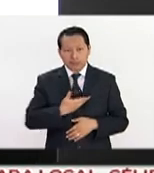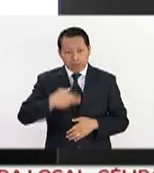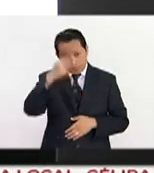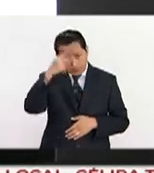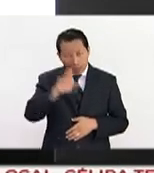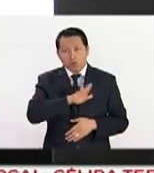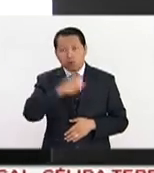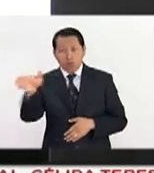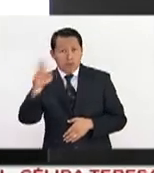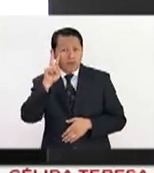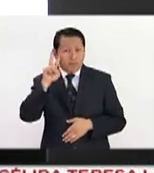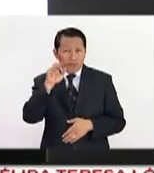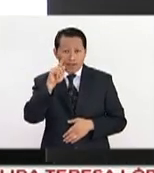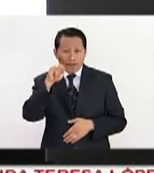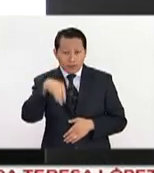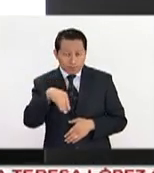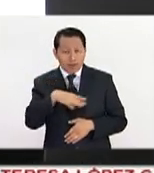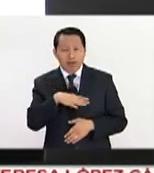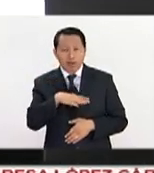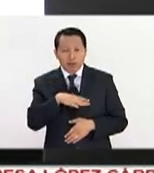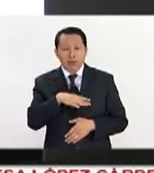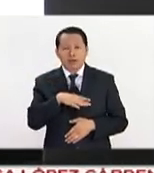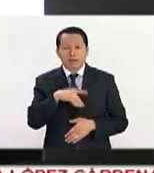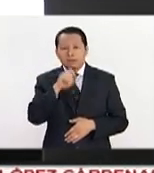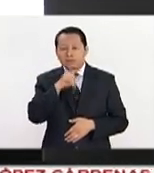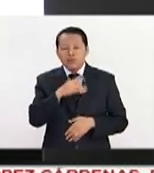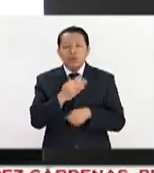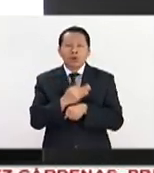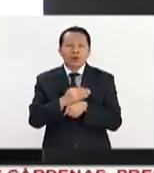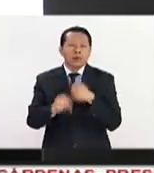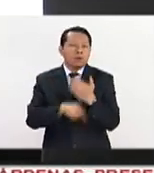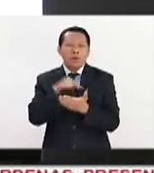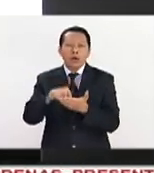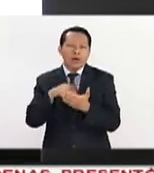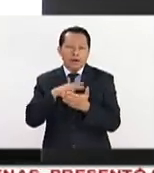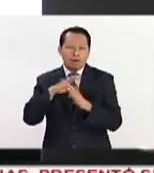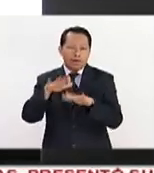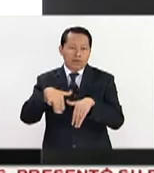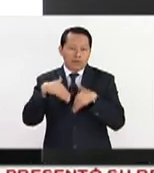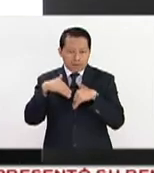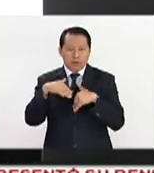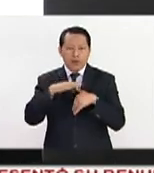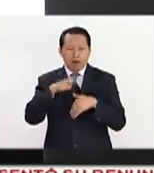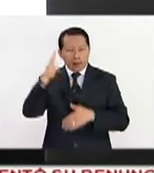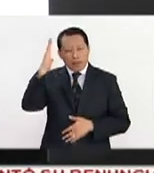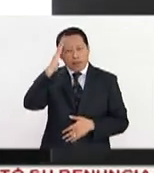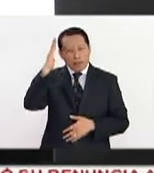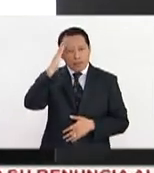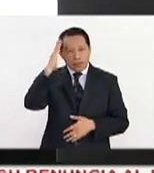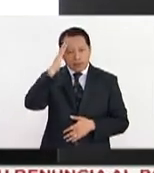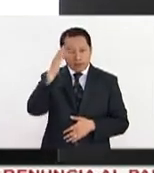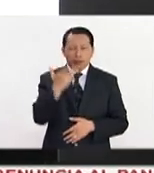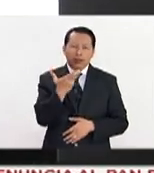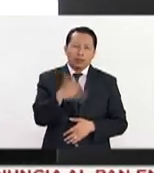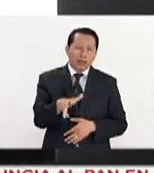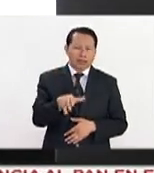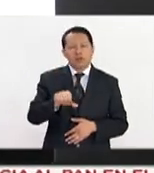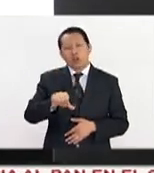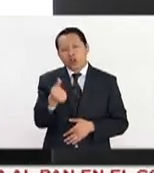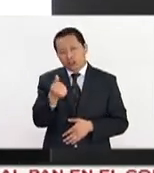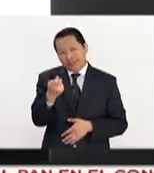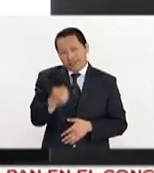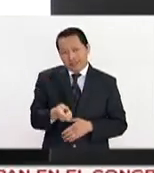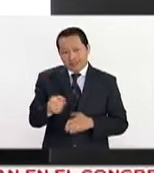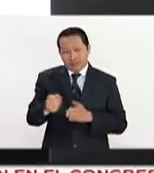mexicano a Vietnam, Da Nang, precisamente donde está llevando a cabo la cumbre de líderes 10 y 11 de este